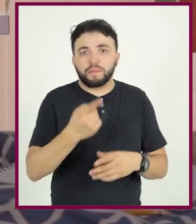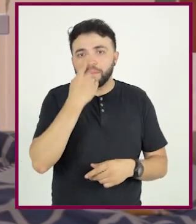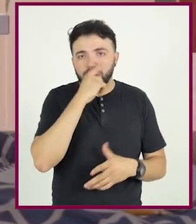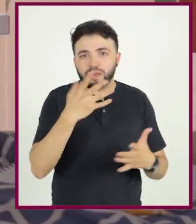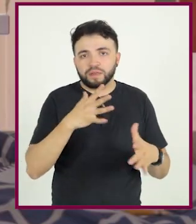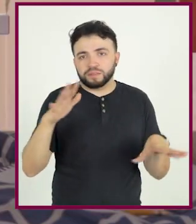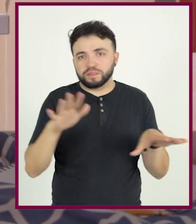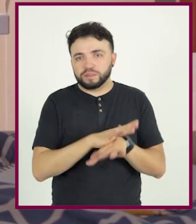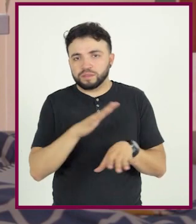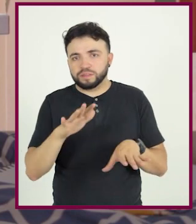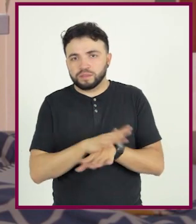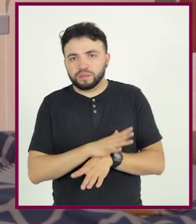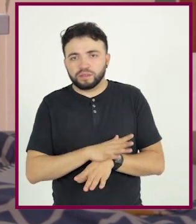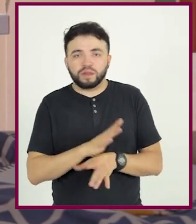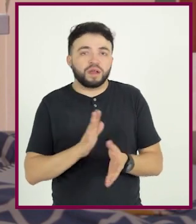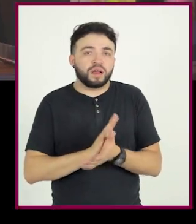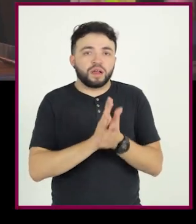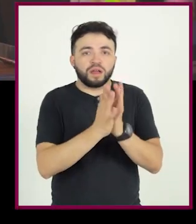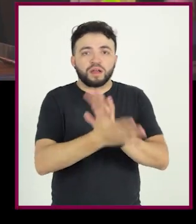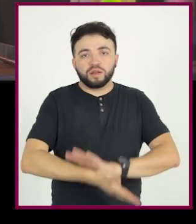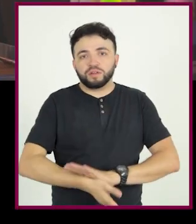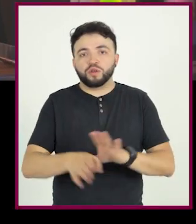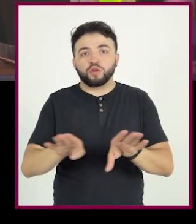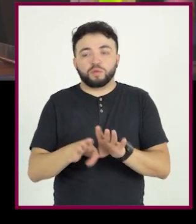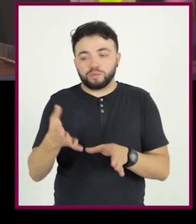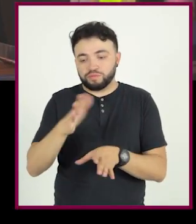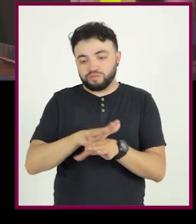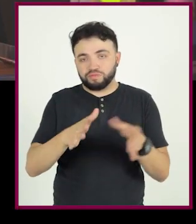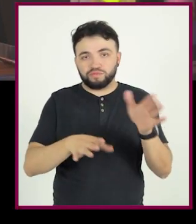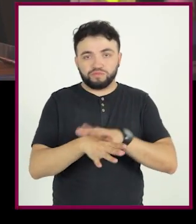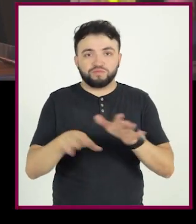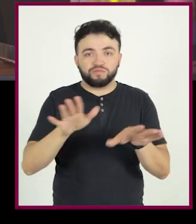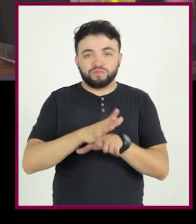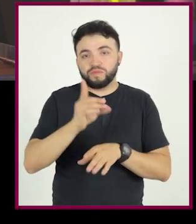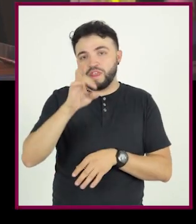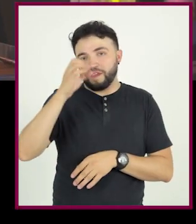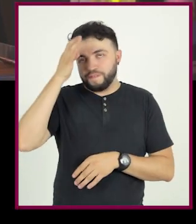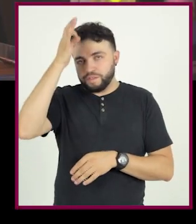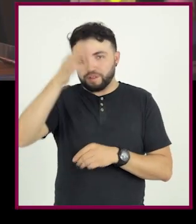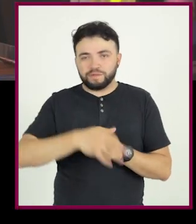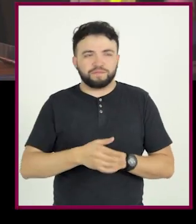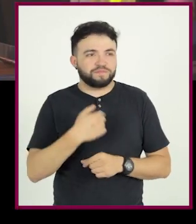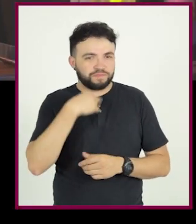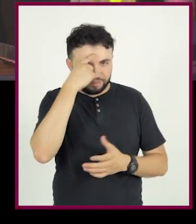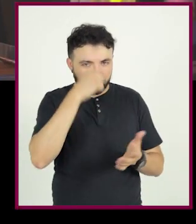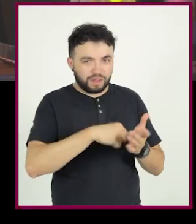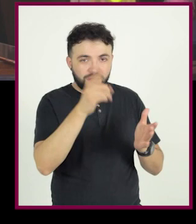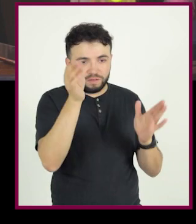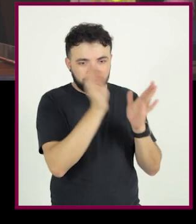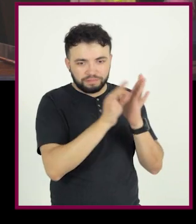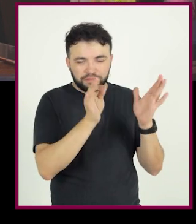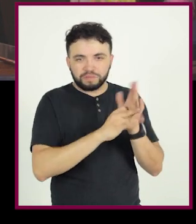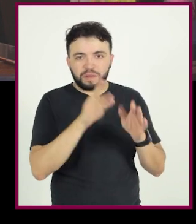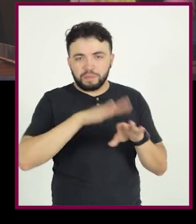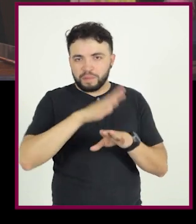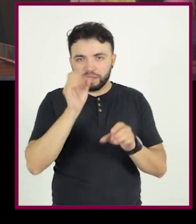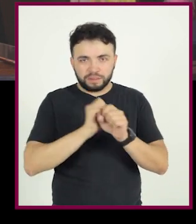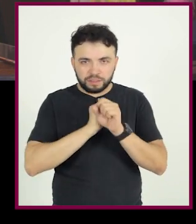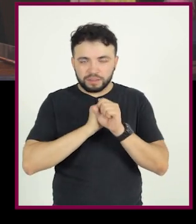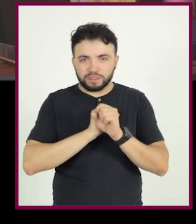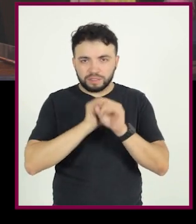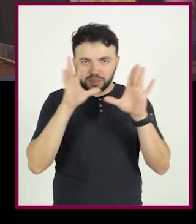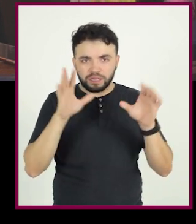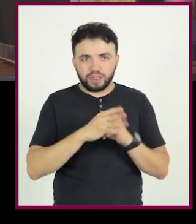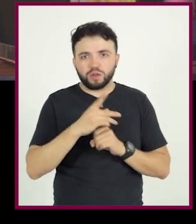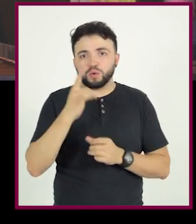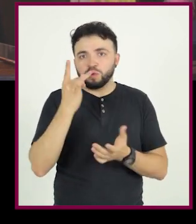que venimos haciendo o para generar cambios, convirtiéndonos en los constructores del futuro. Me parece que estos puntos aclaran muy bien para